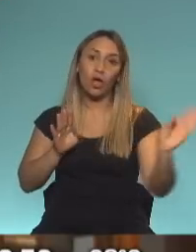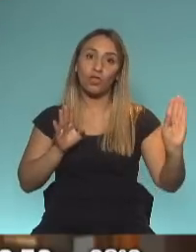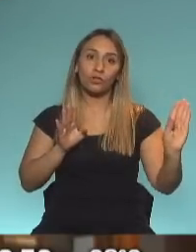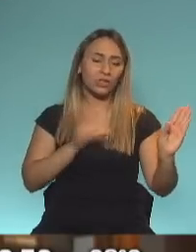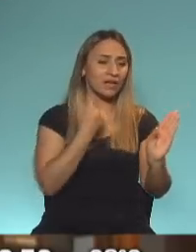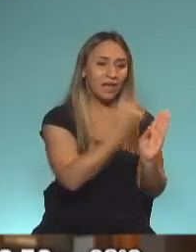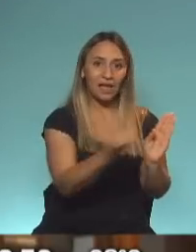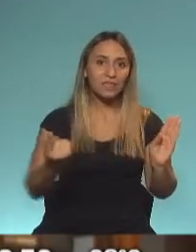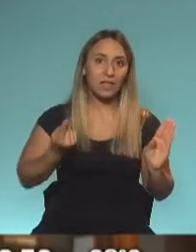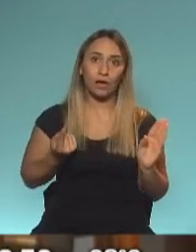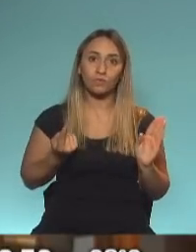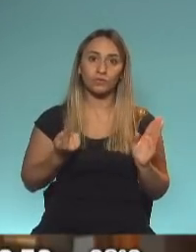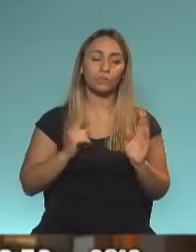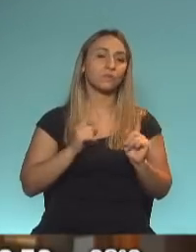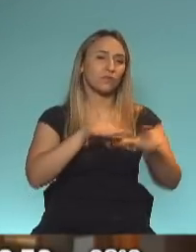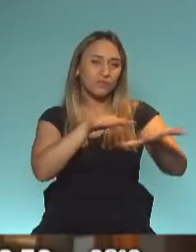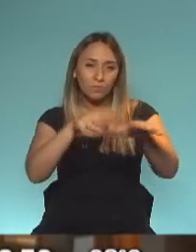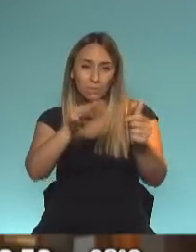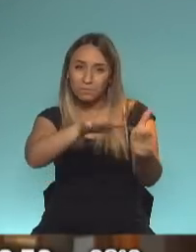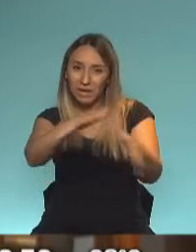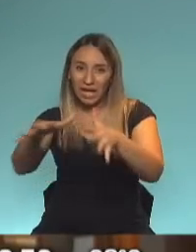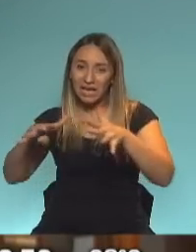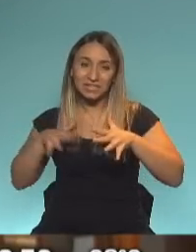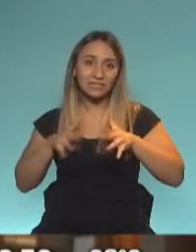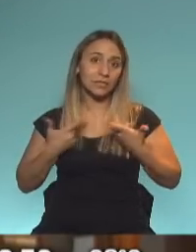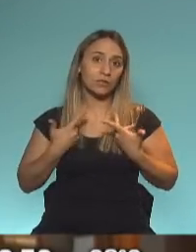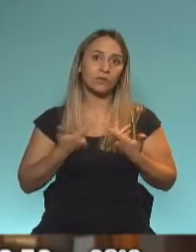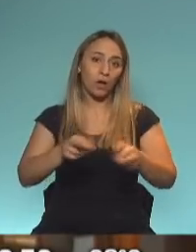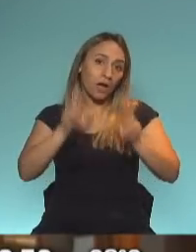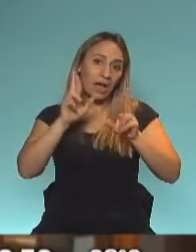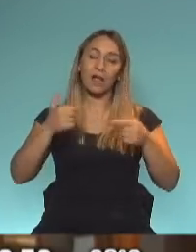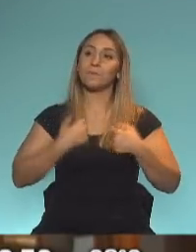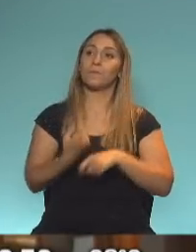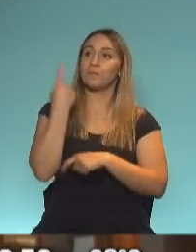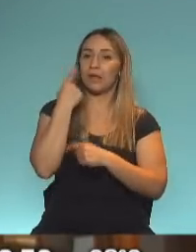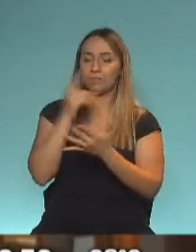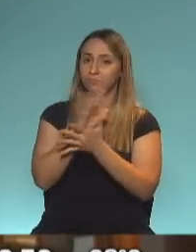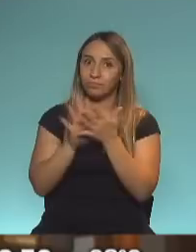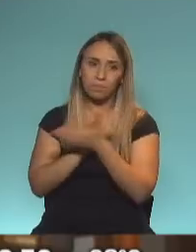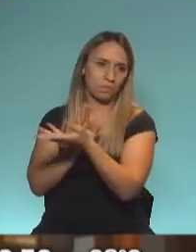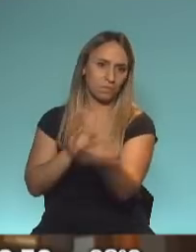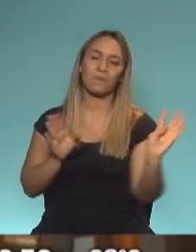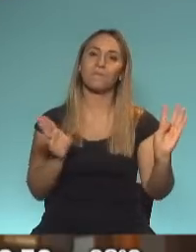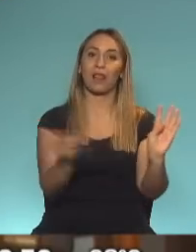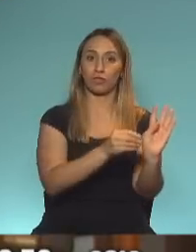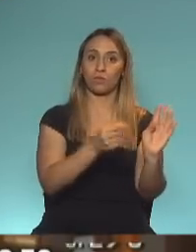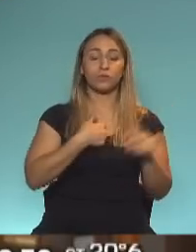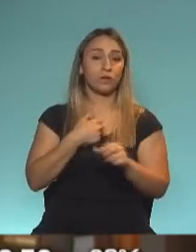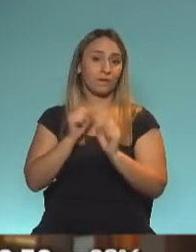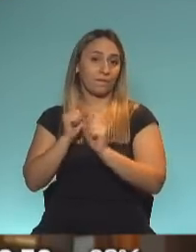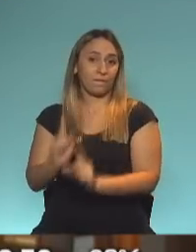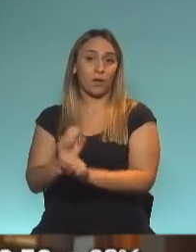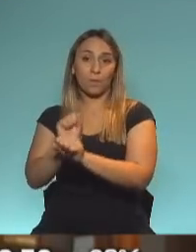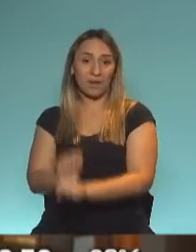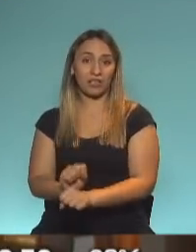y cada uno de los casos que se den situaciones similares, porque yo sigo bajo arresto, pero en